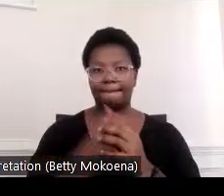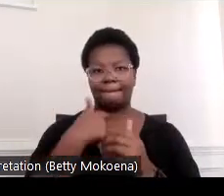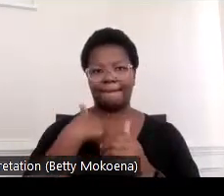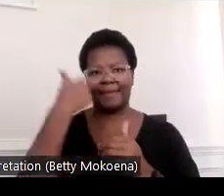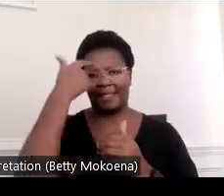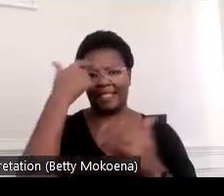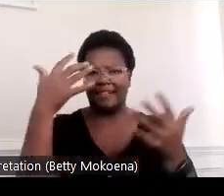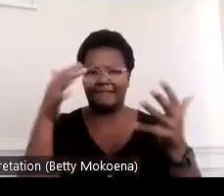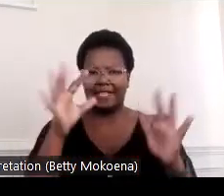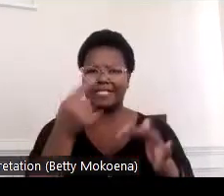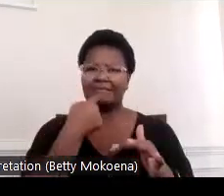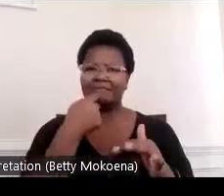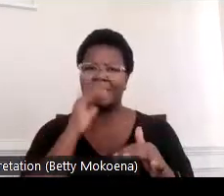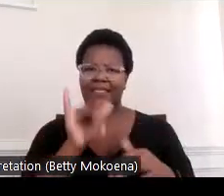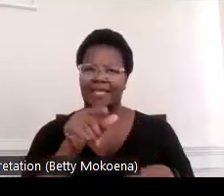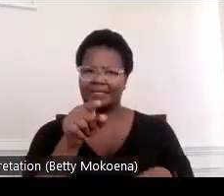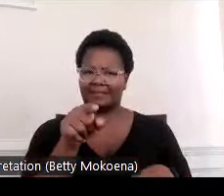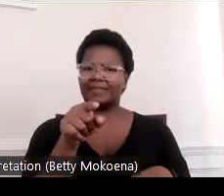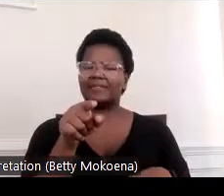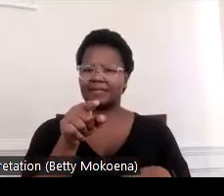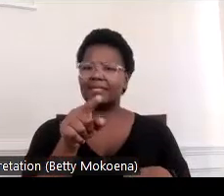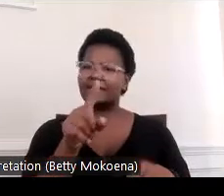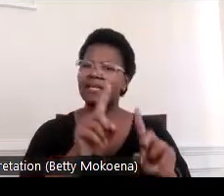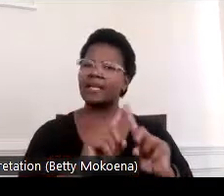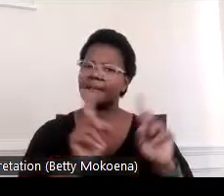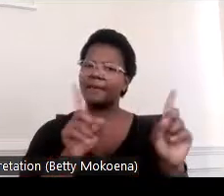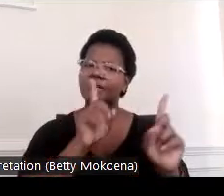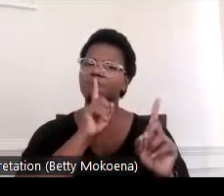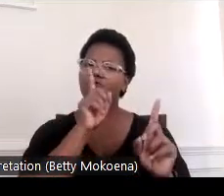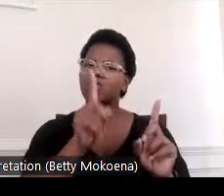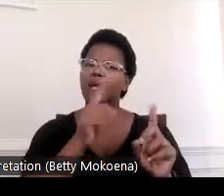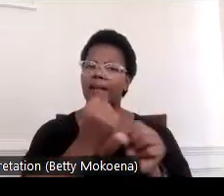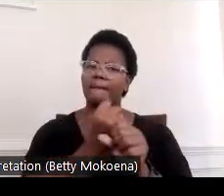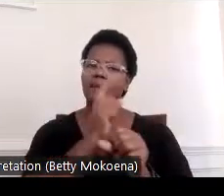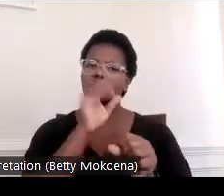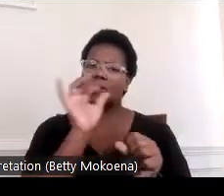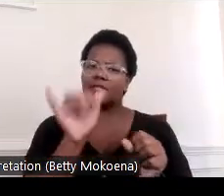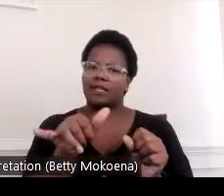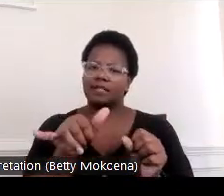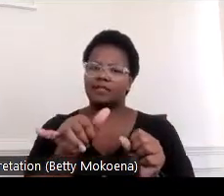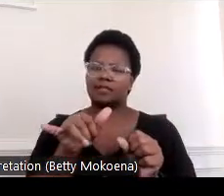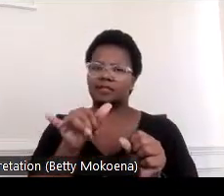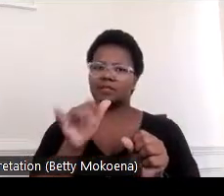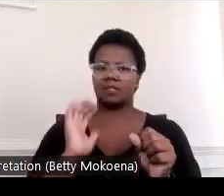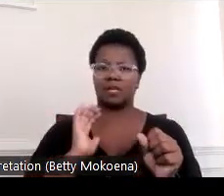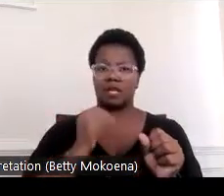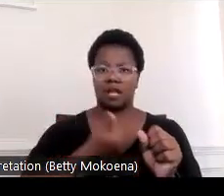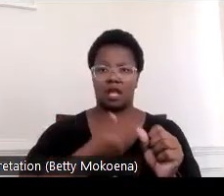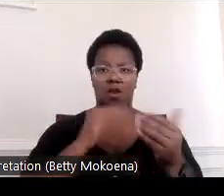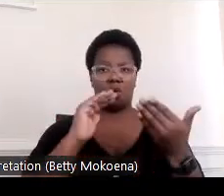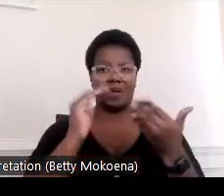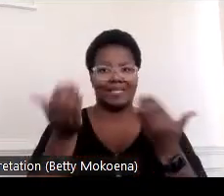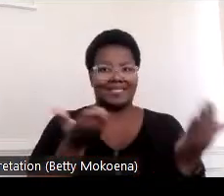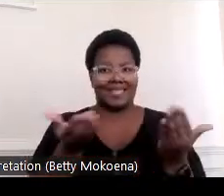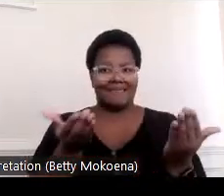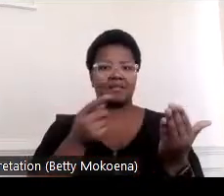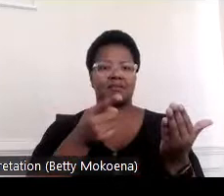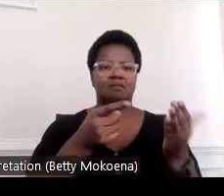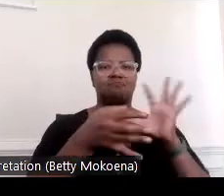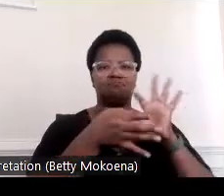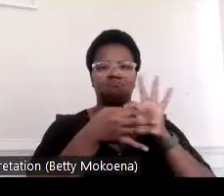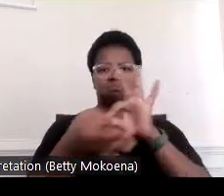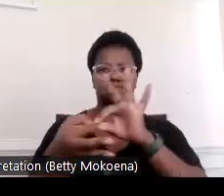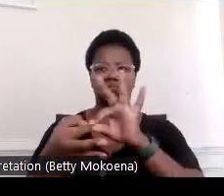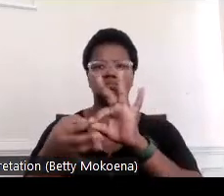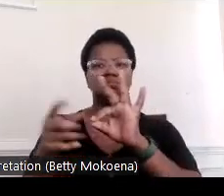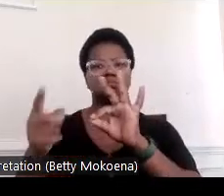y creo que esto es algo que ya mencioné verdad Pero para recapitular un poquito queremos asegurarnos que nuestros